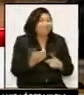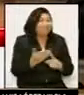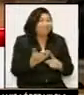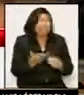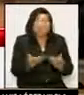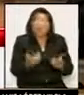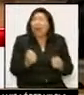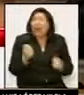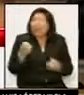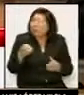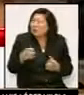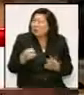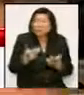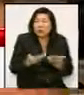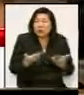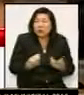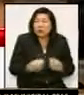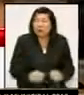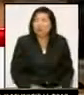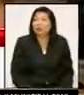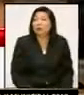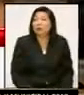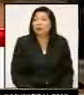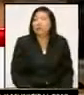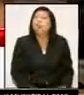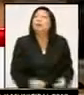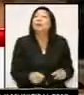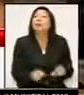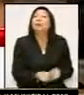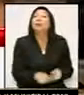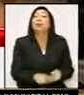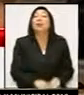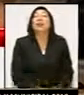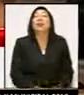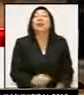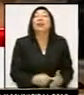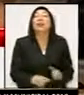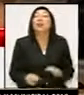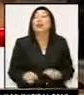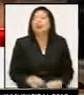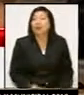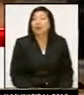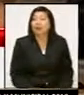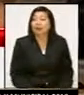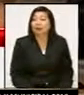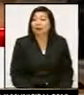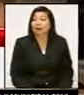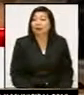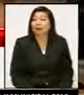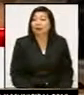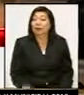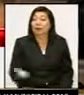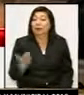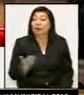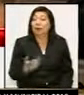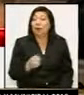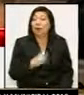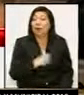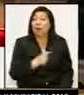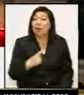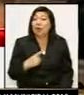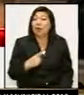pueden trasladar sus productos. Así como también, ¿qué han hecho ustedes respecto de la concesión del hotel